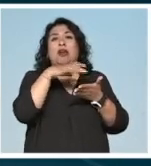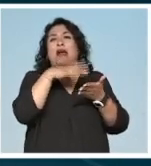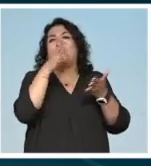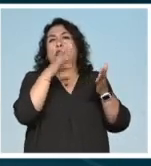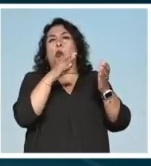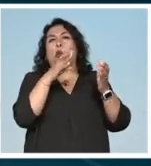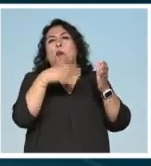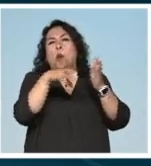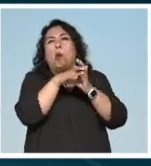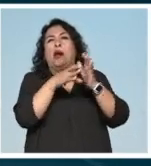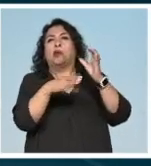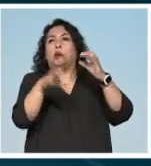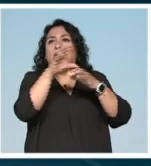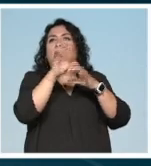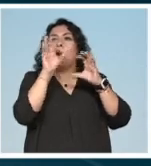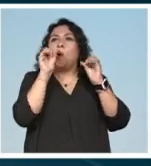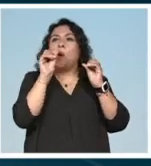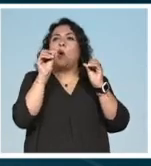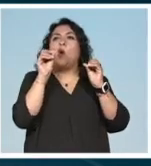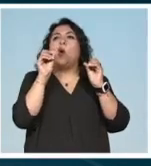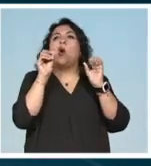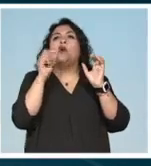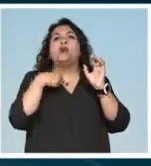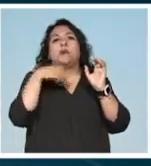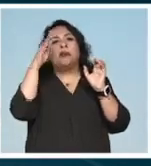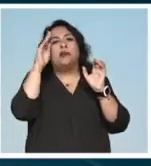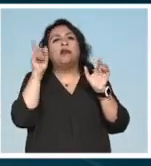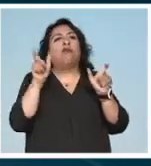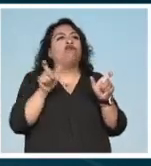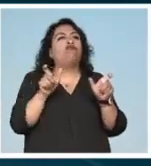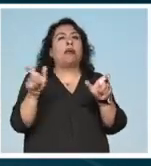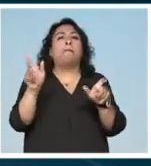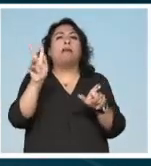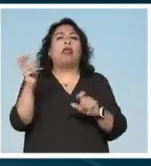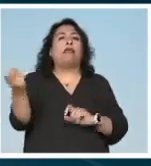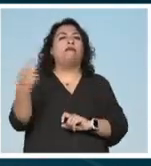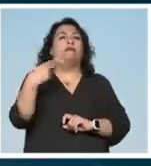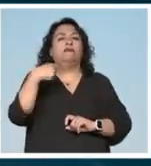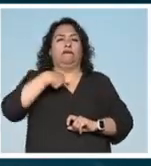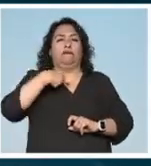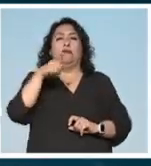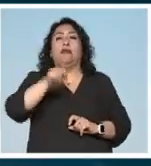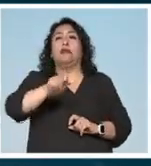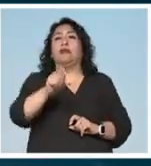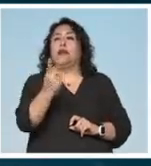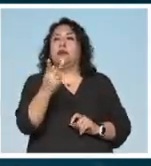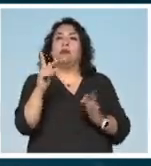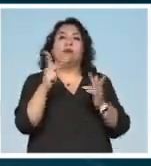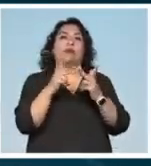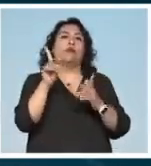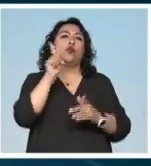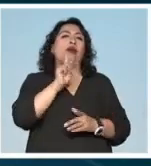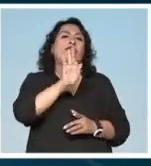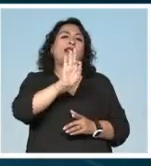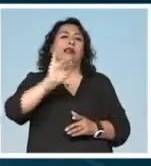a considerare la scorta come se fosse un privilegio. Para Canal 22, desde Madrid, España, Francina Islas,